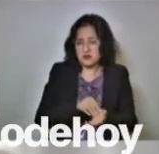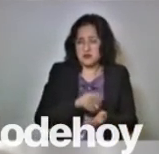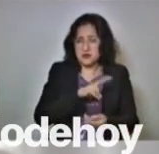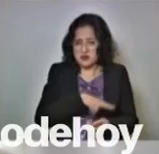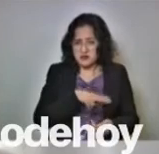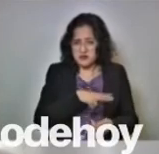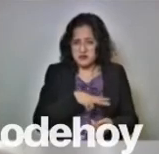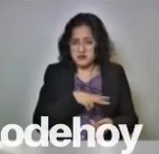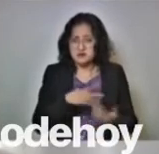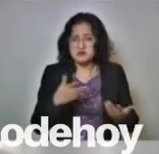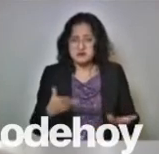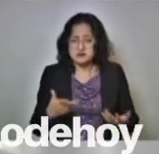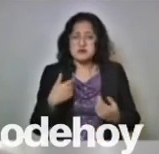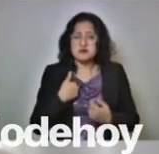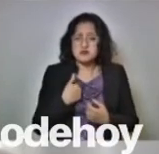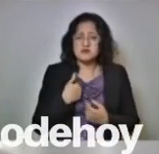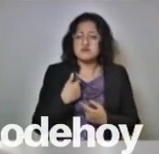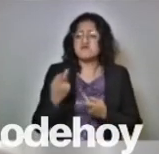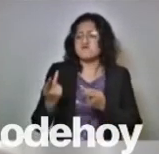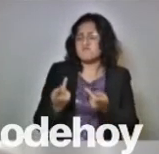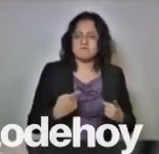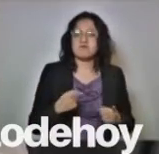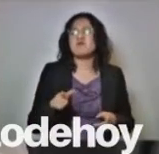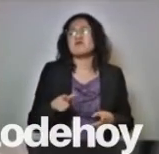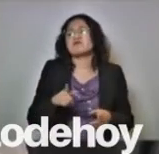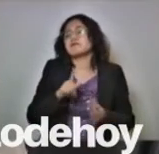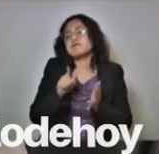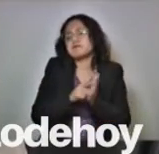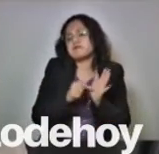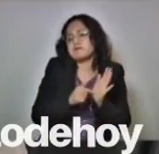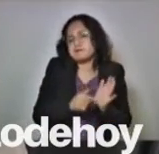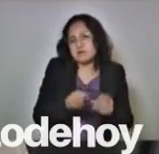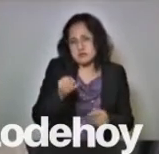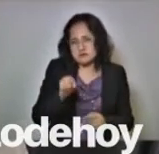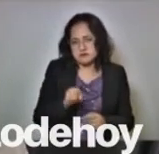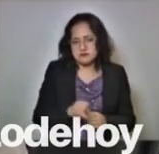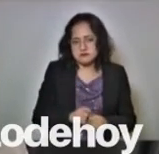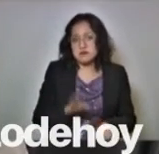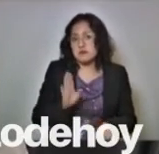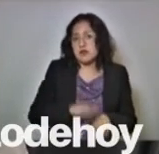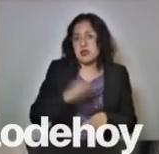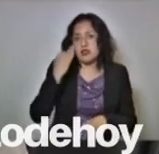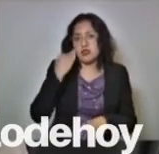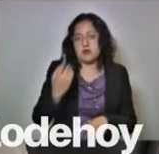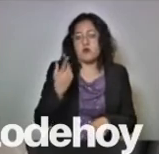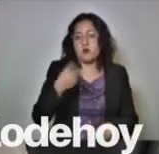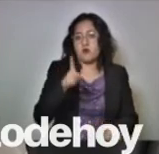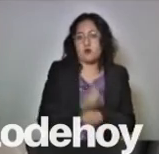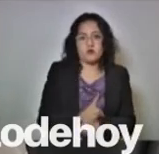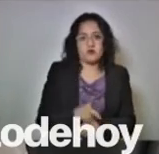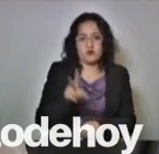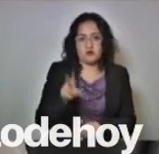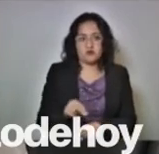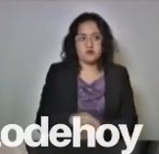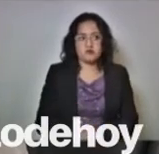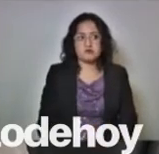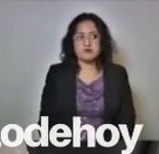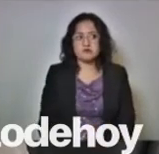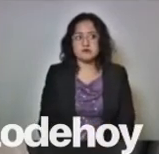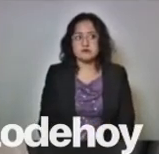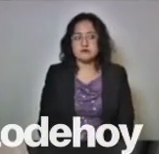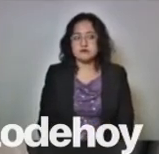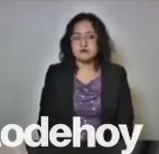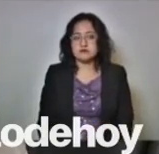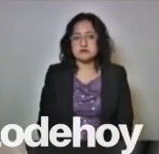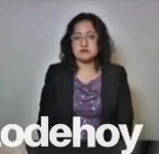que sea un trámite brevísimo. Pero esto no puede llevar más de 24 horas de preferencia. No, es mucho,